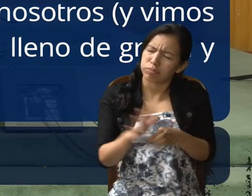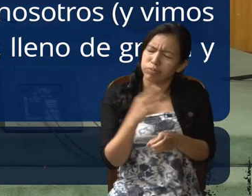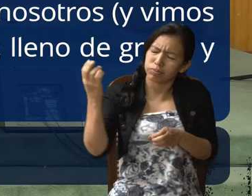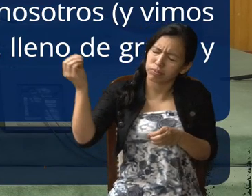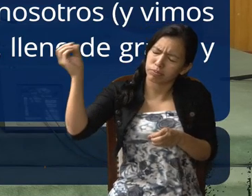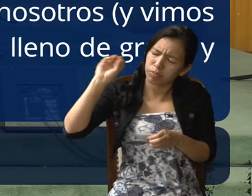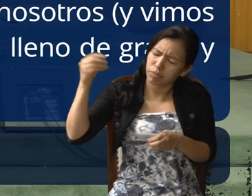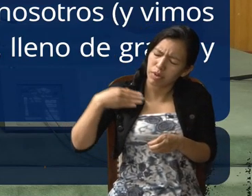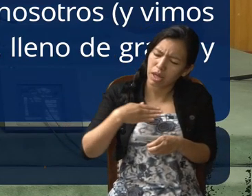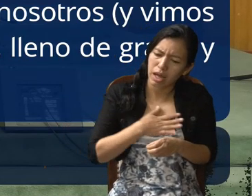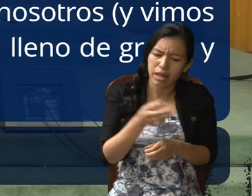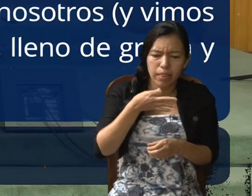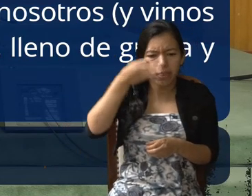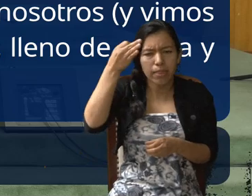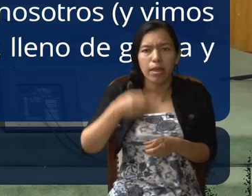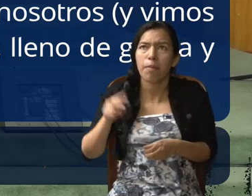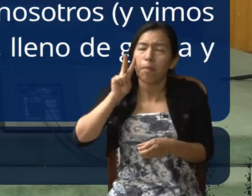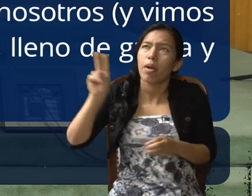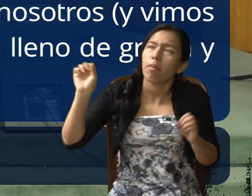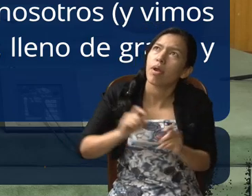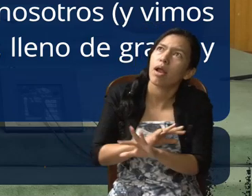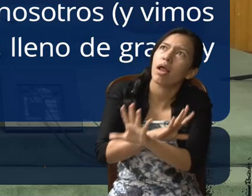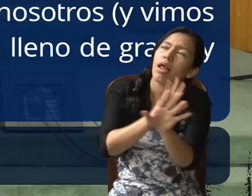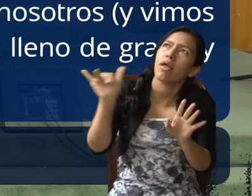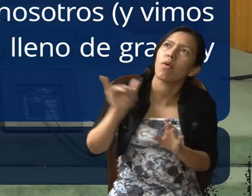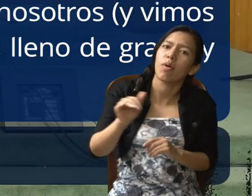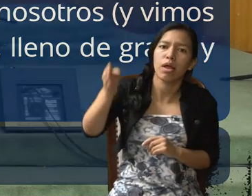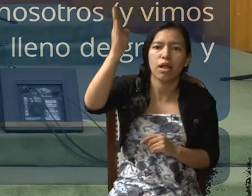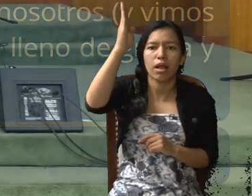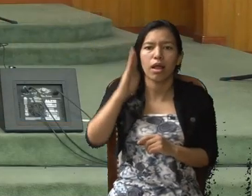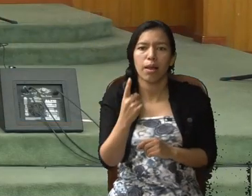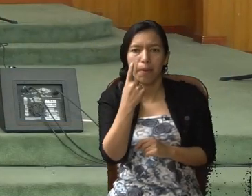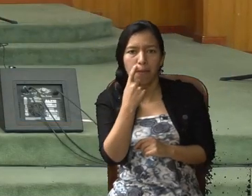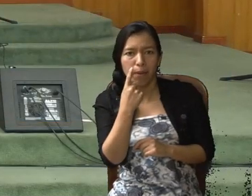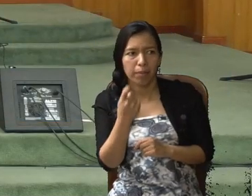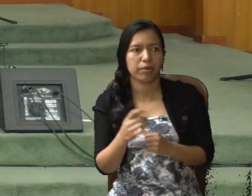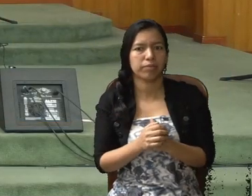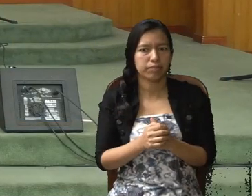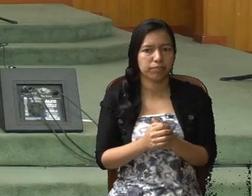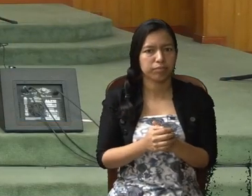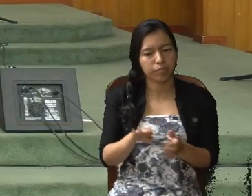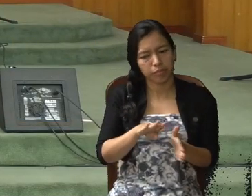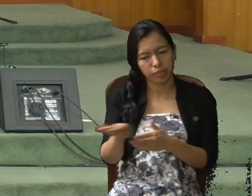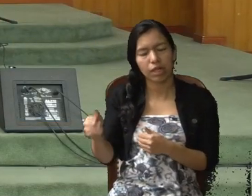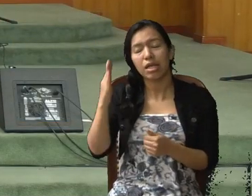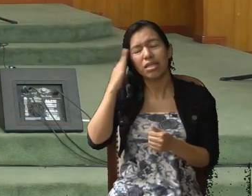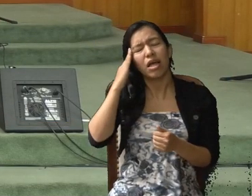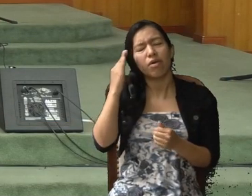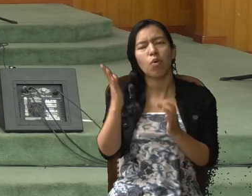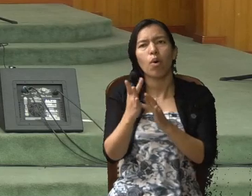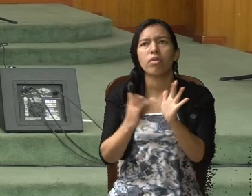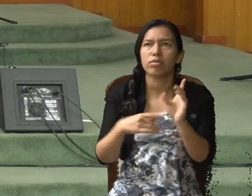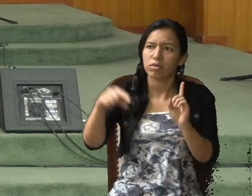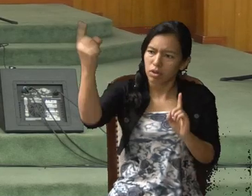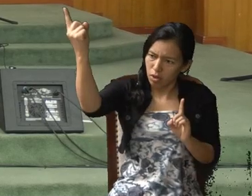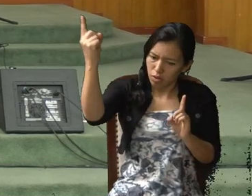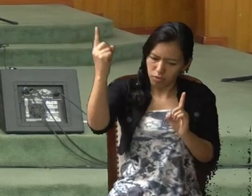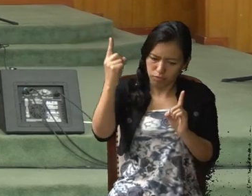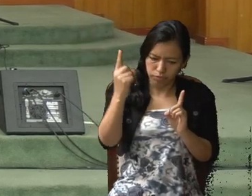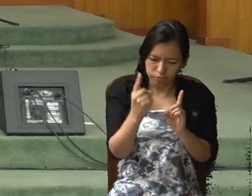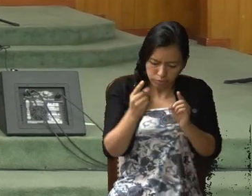gloria, gloria como el unigénito del Padre. ¿Saben? Cuando Cristo Jesús se hizo carne y vino a